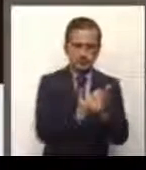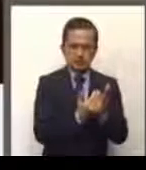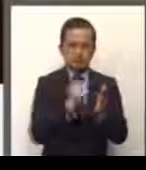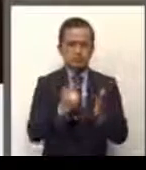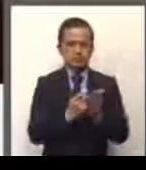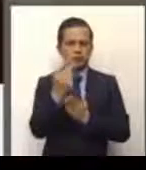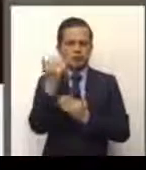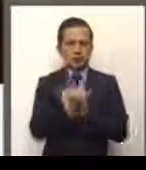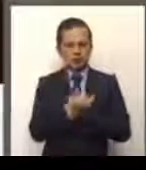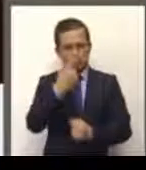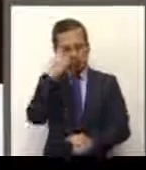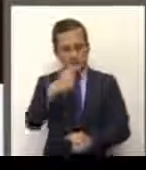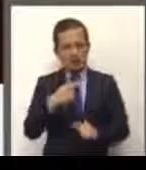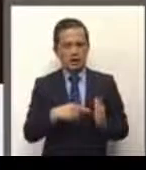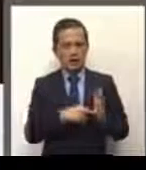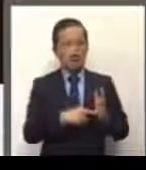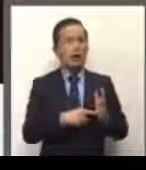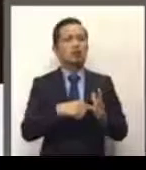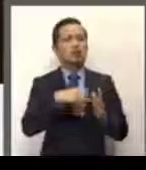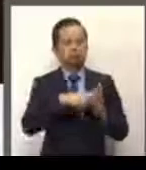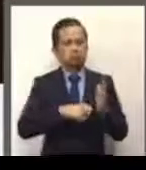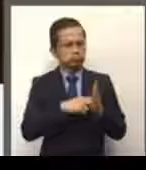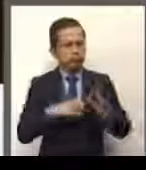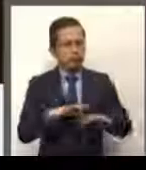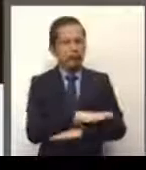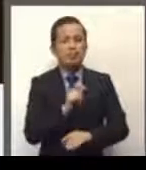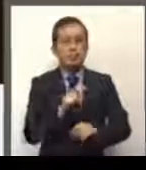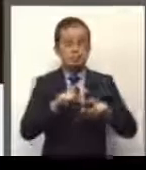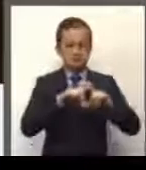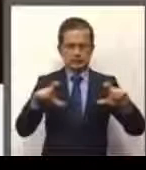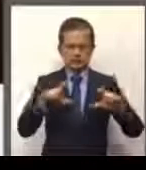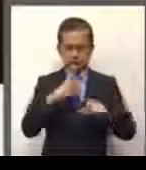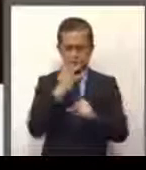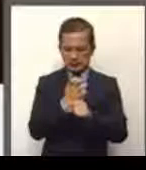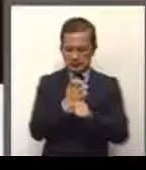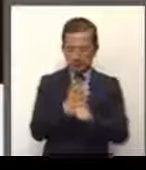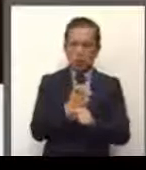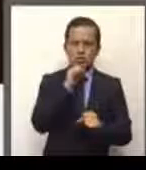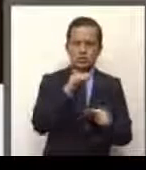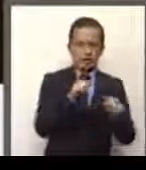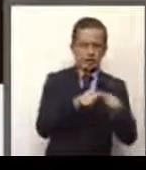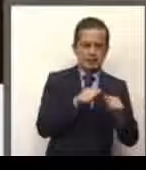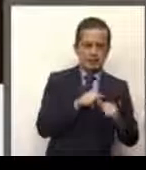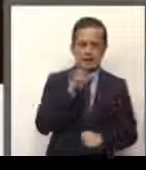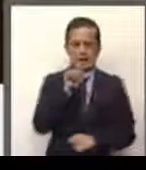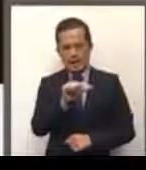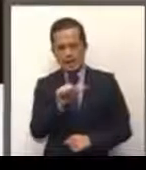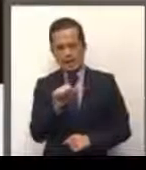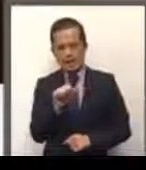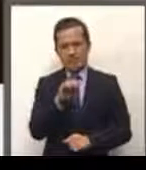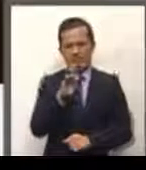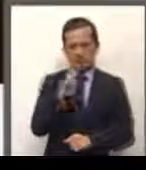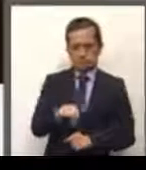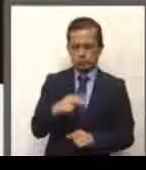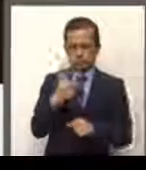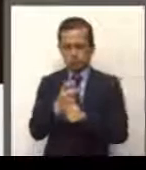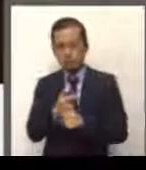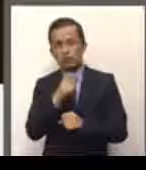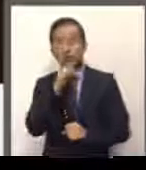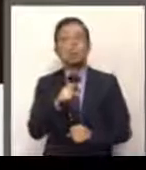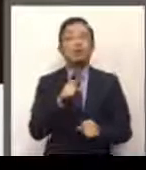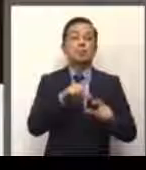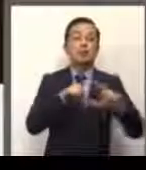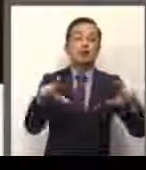con proyecto de decreto por el que se reforma el párrafo quinto y el inciso A, fracción octava, párrafo segundo